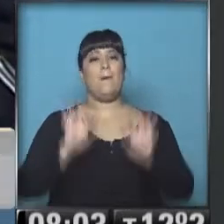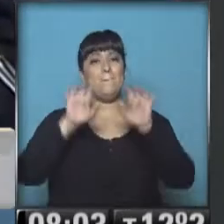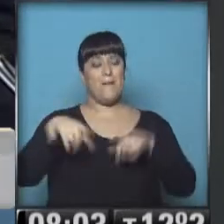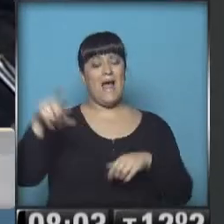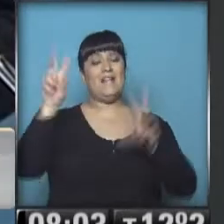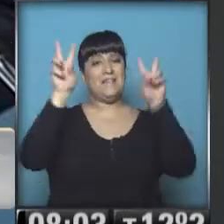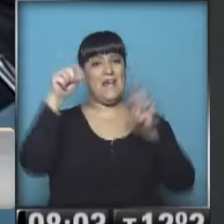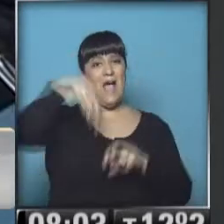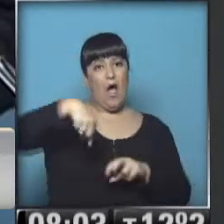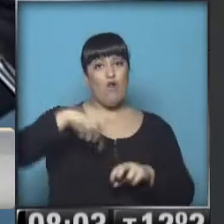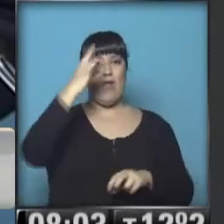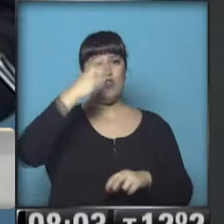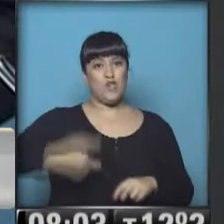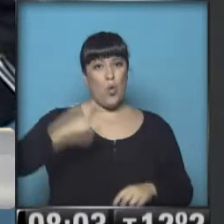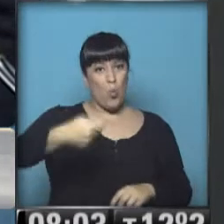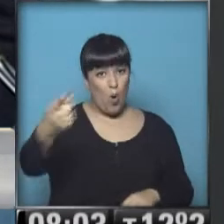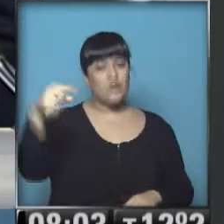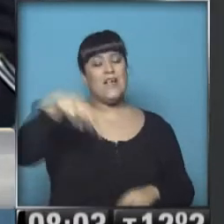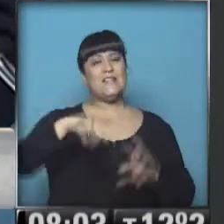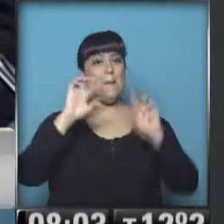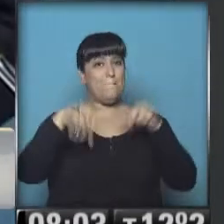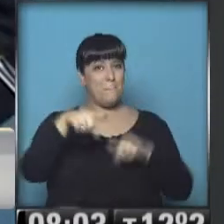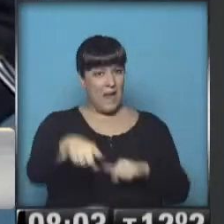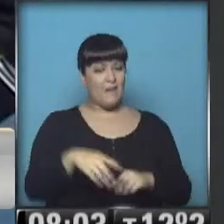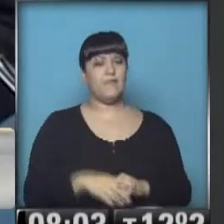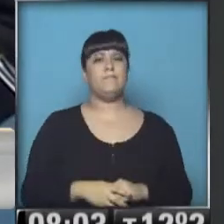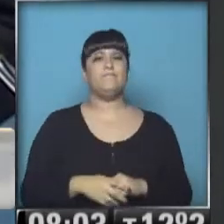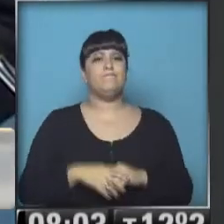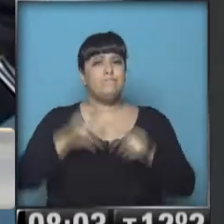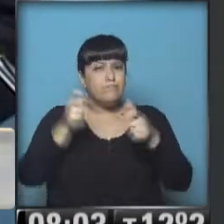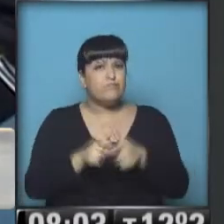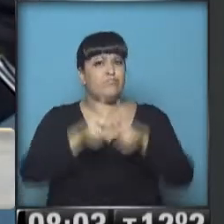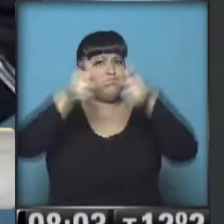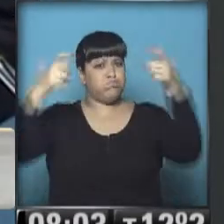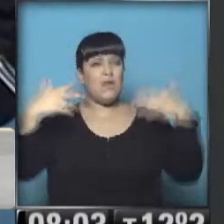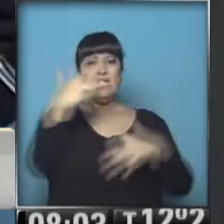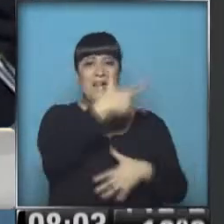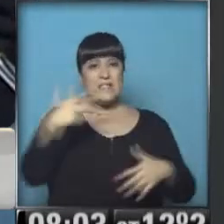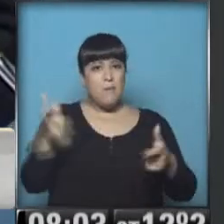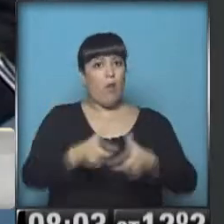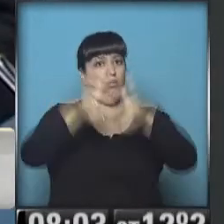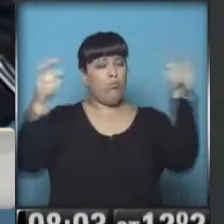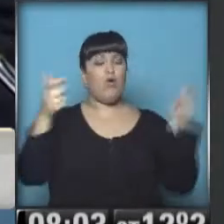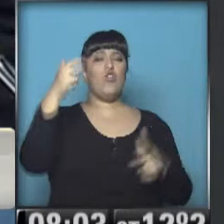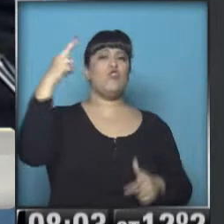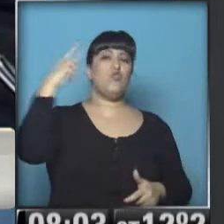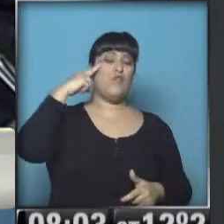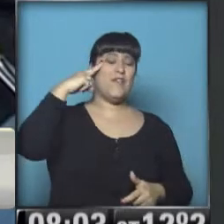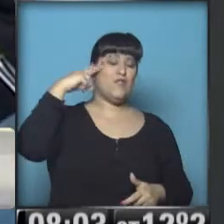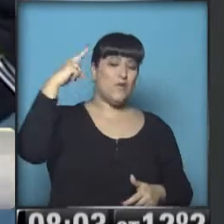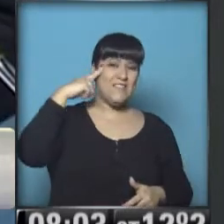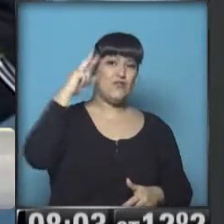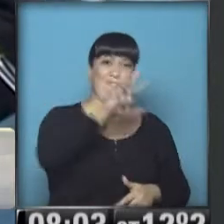12 también es un programa que ha experimentado un crecimiento las últimas tres semanas de 933 por ciento